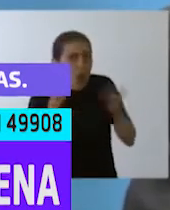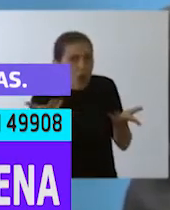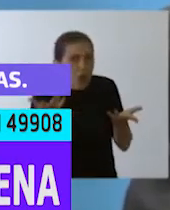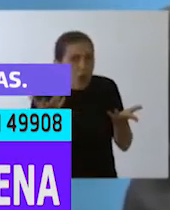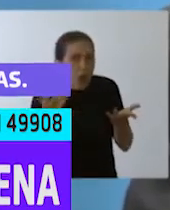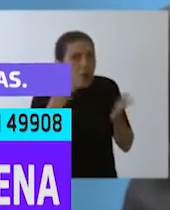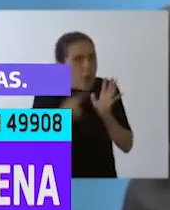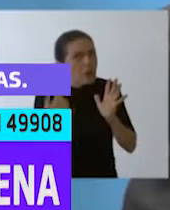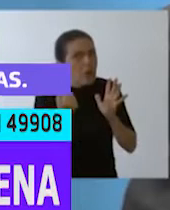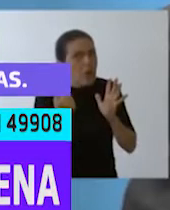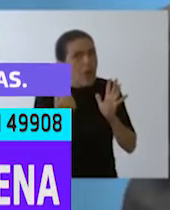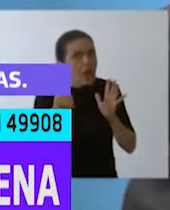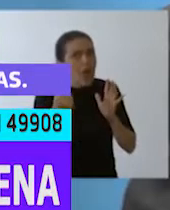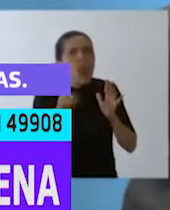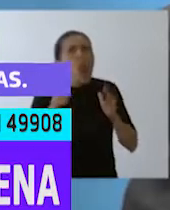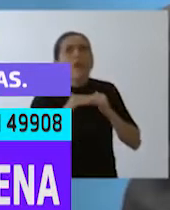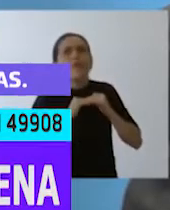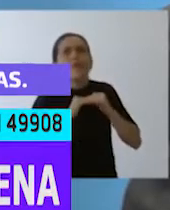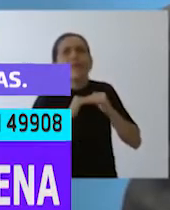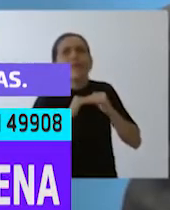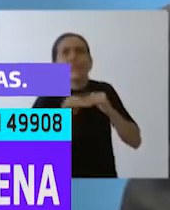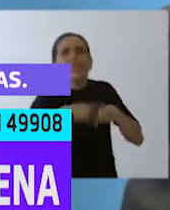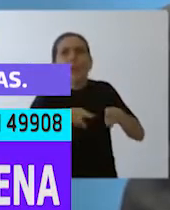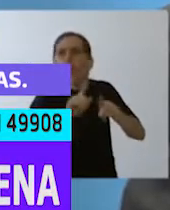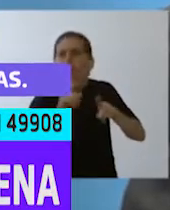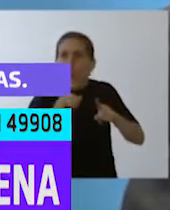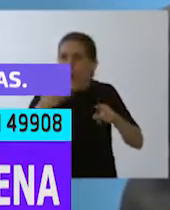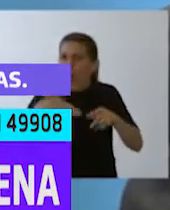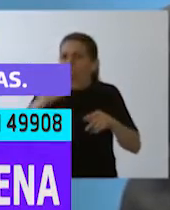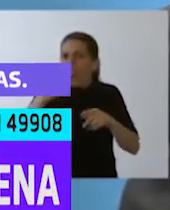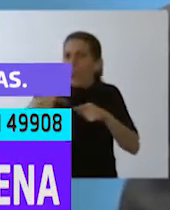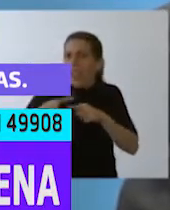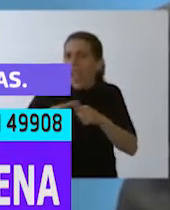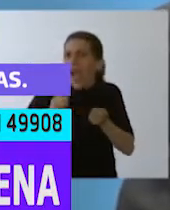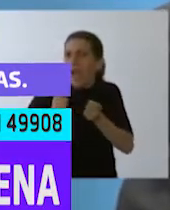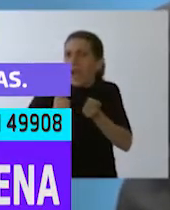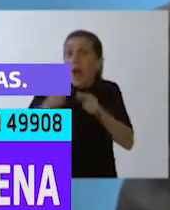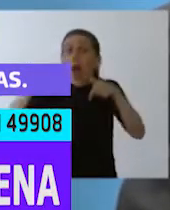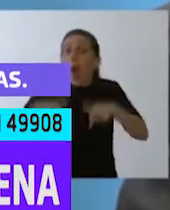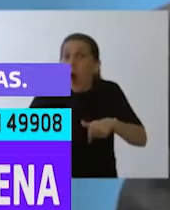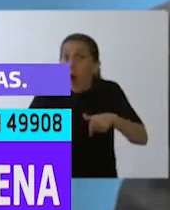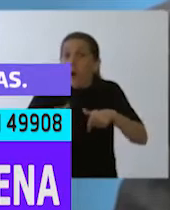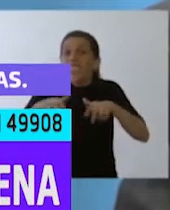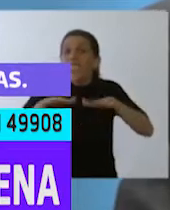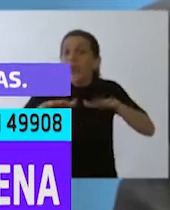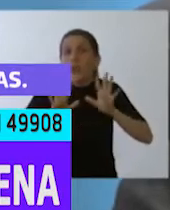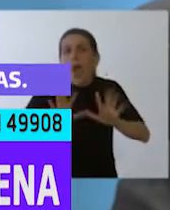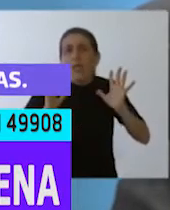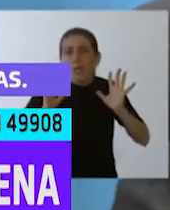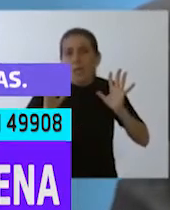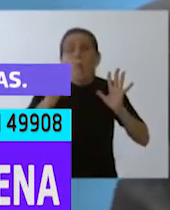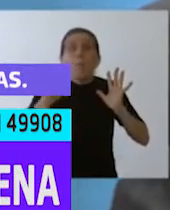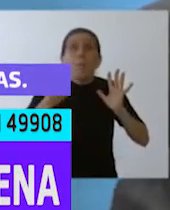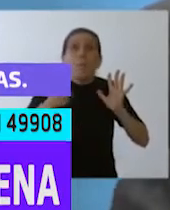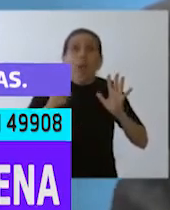la pandemia. Pero la forma de convocatoria o la selección realmente no estuve, pero calculo que se llama la gente y a las